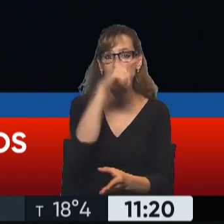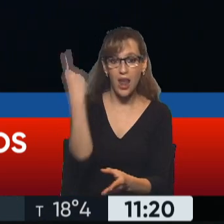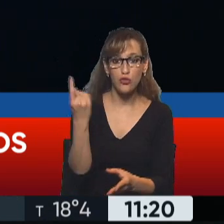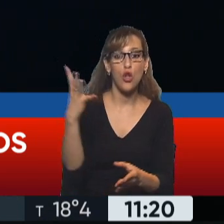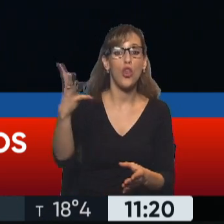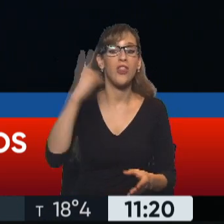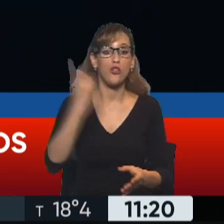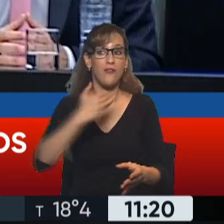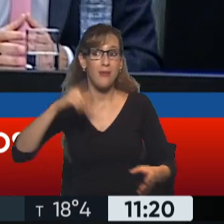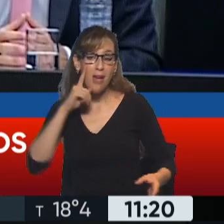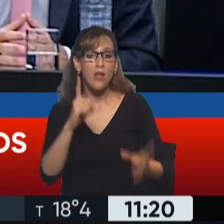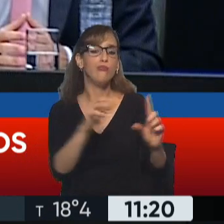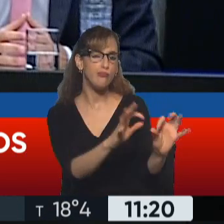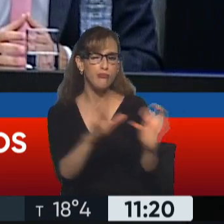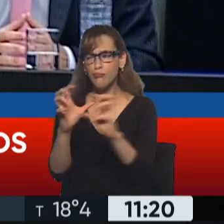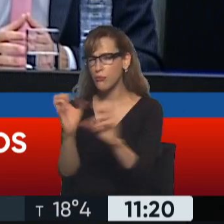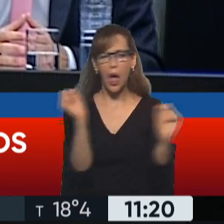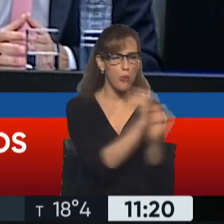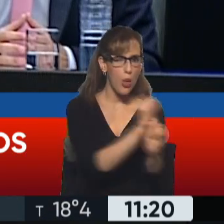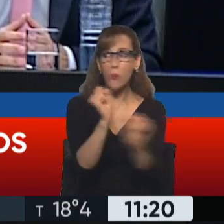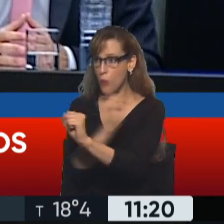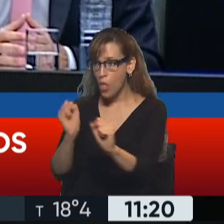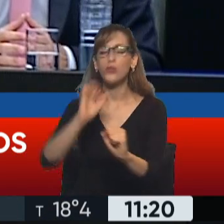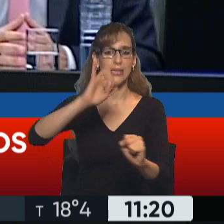directorio. Bueno,